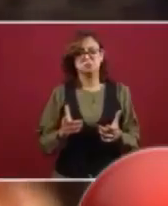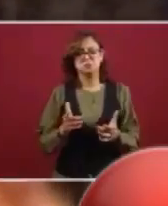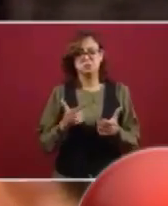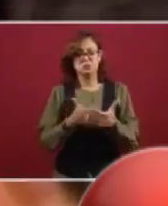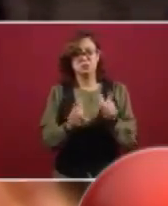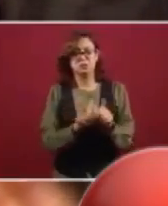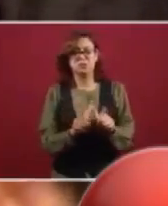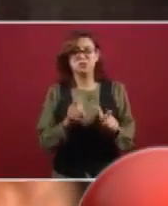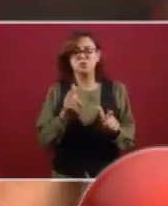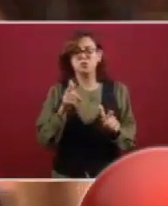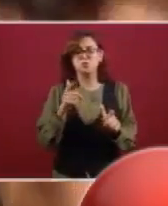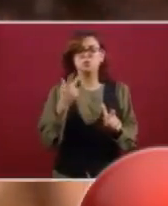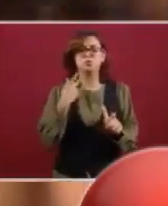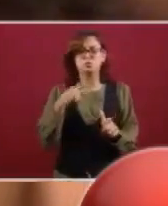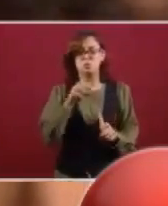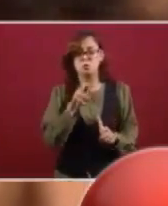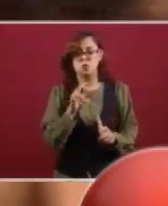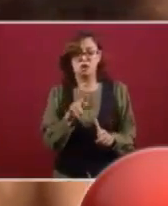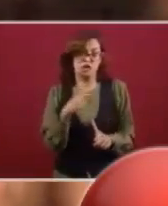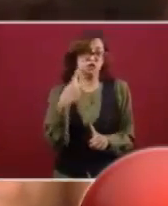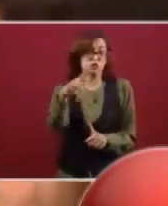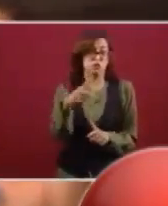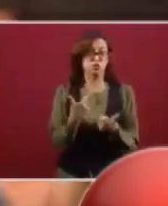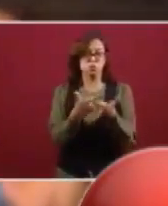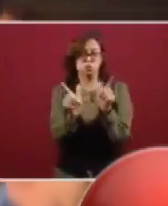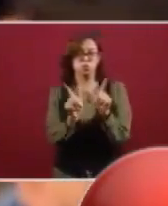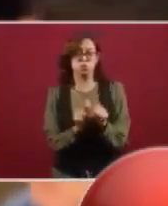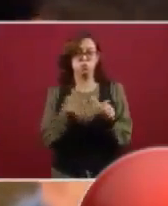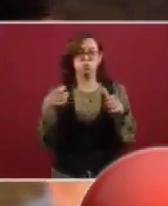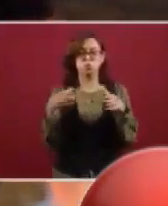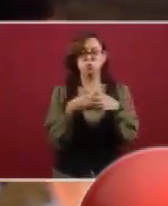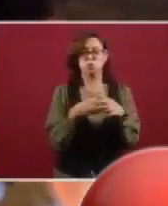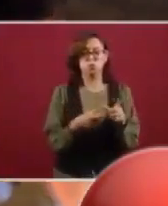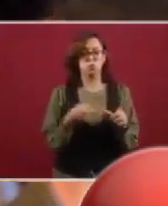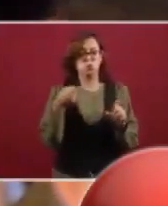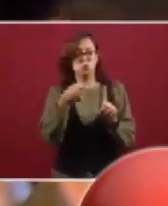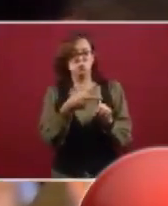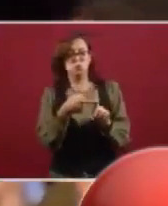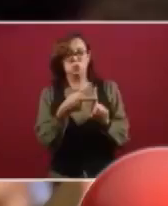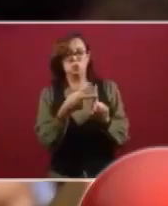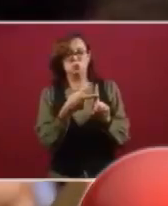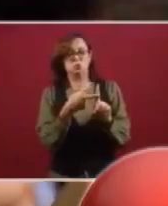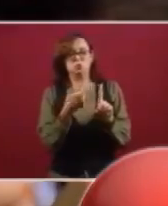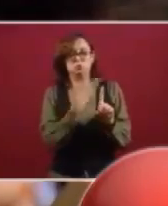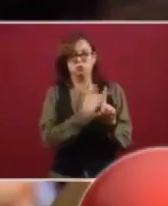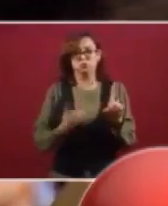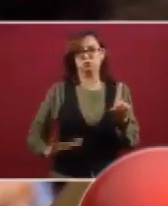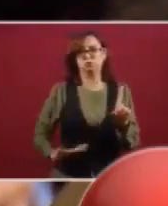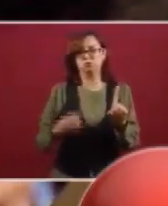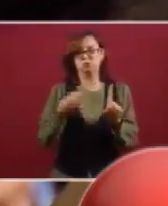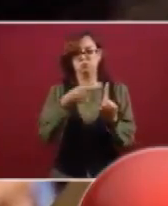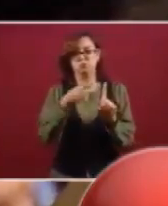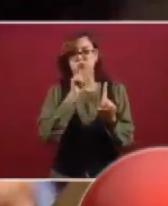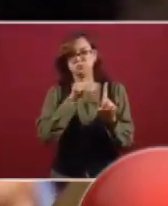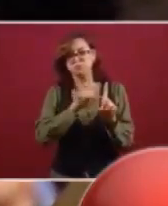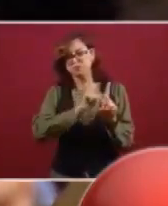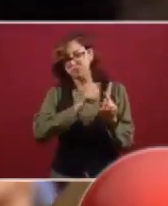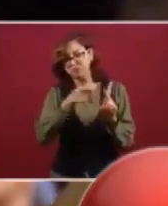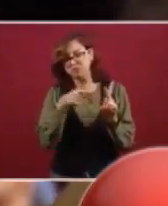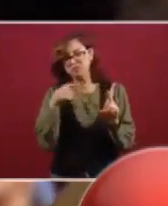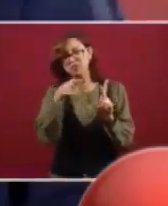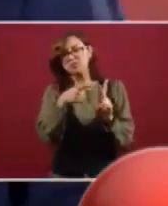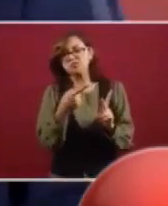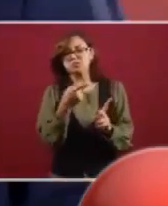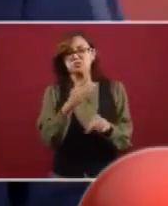su gabinete, en sus palabras, hayan sido hijas predilectas del anterior régimen? Porque finalmente se les perdonaron